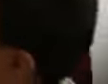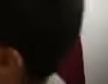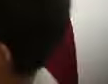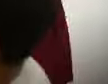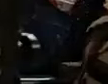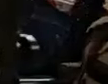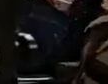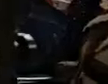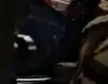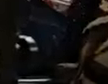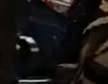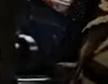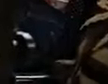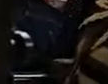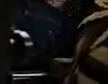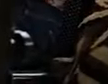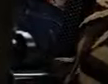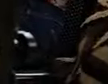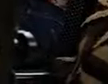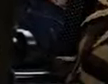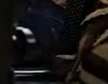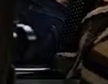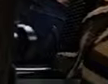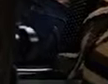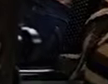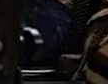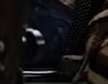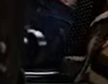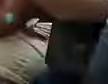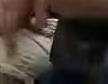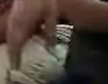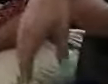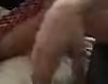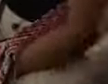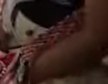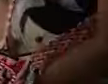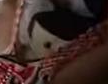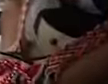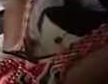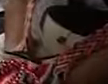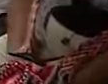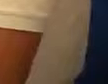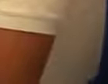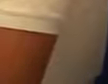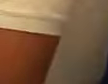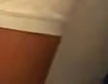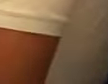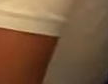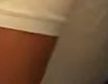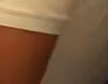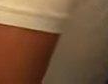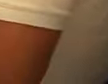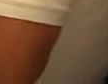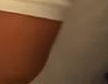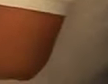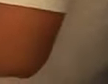afiliados, correspondiente al 1.67% respecto al dado en el cierre de la vigencia